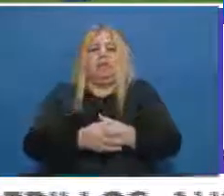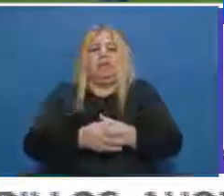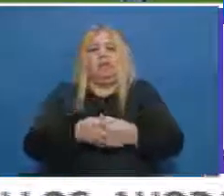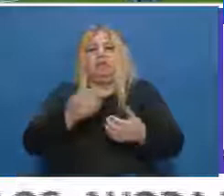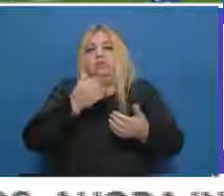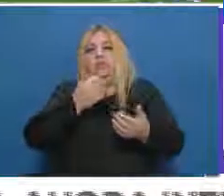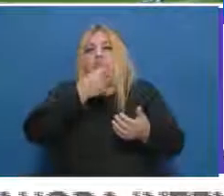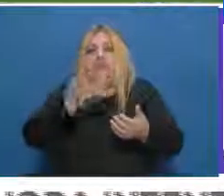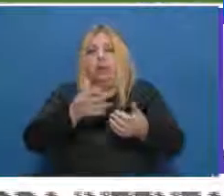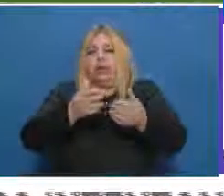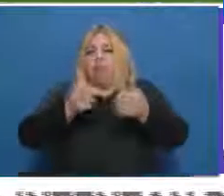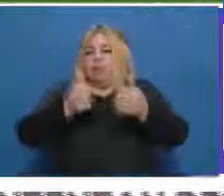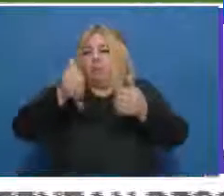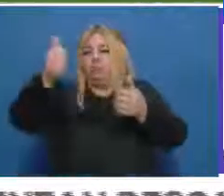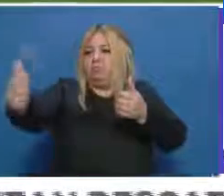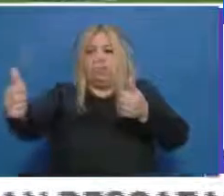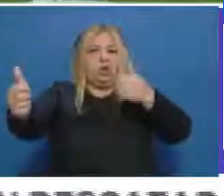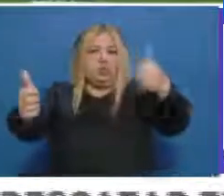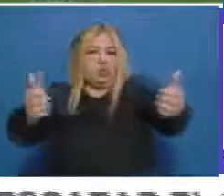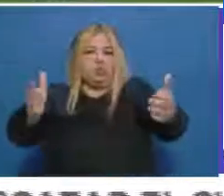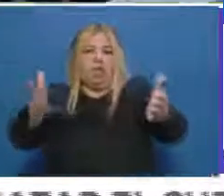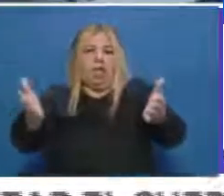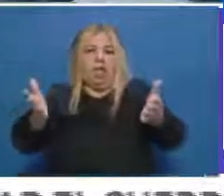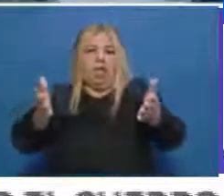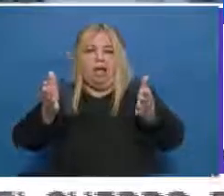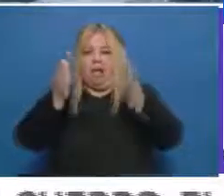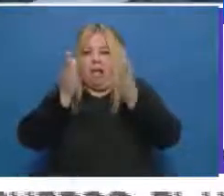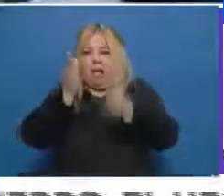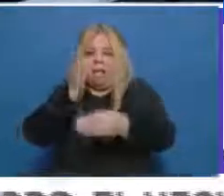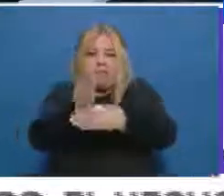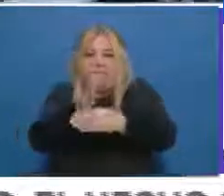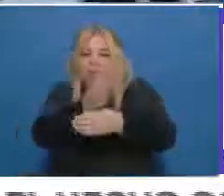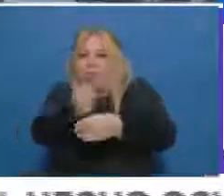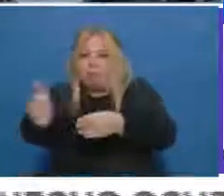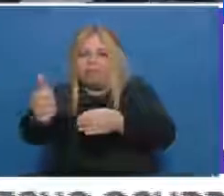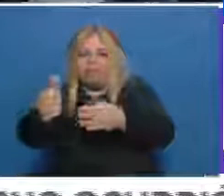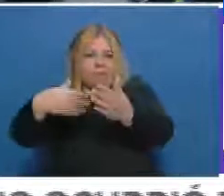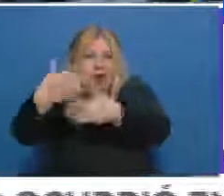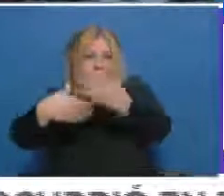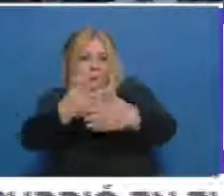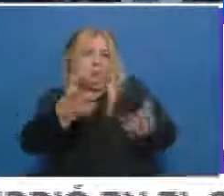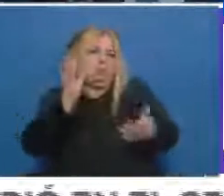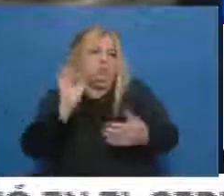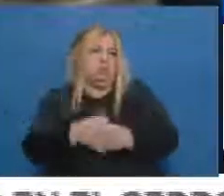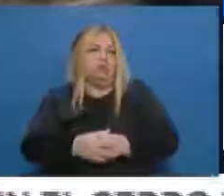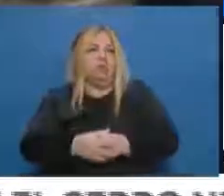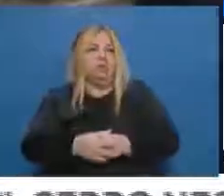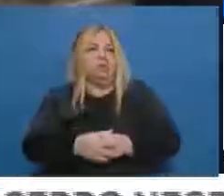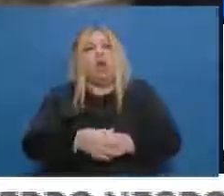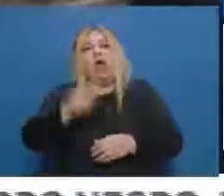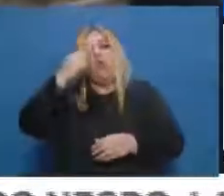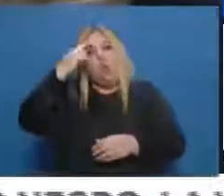digamos, sí. De afuera hacia adentro, por el centro. Terminando la jugada. Exactamente, sí. Bueno, y acá viene otra complicada. Hay 3-9 que la